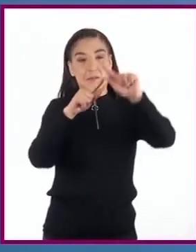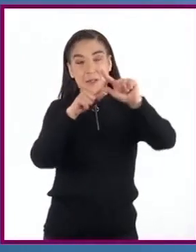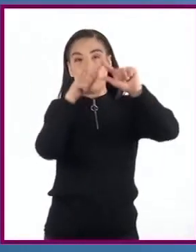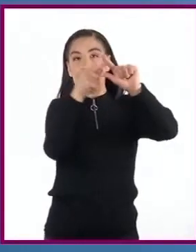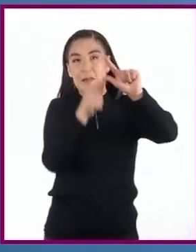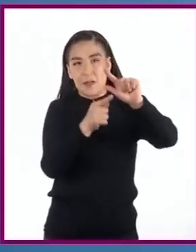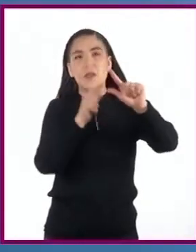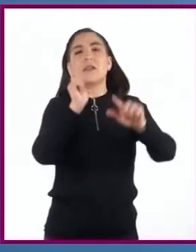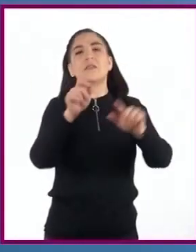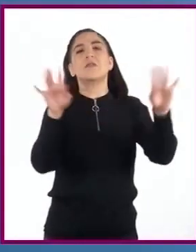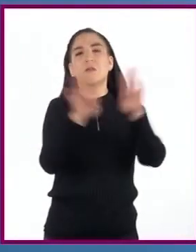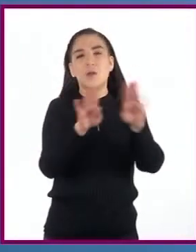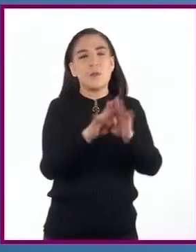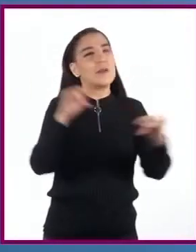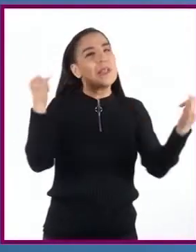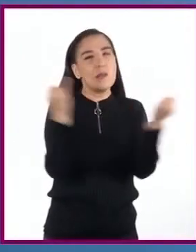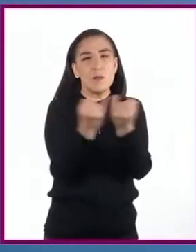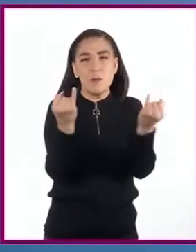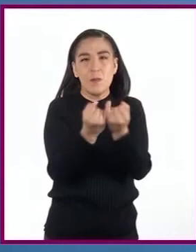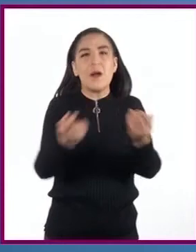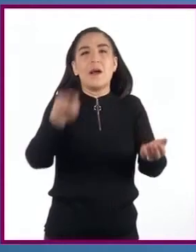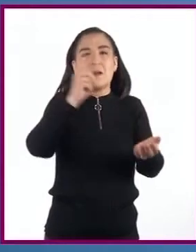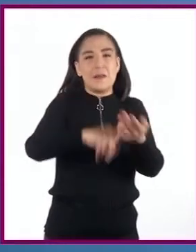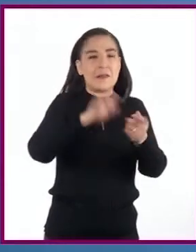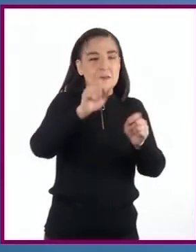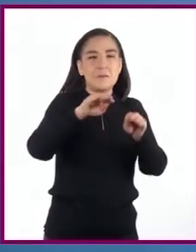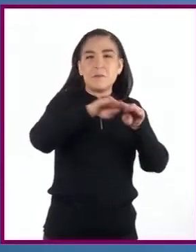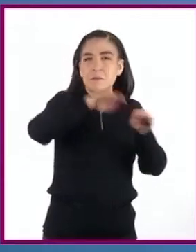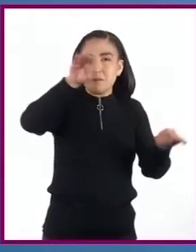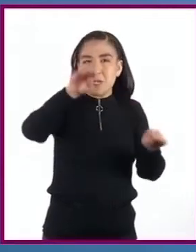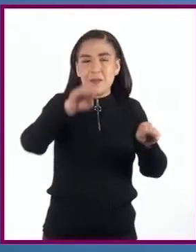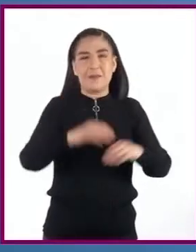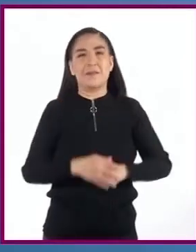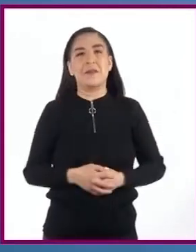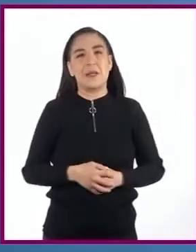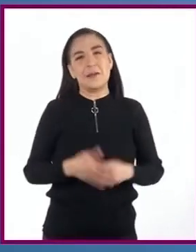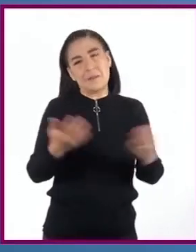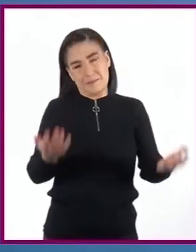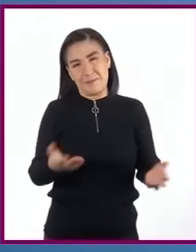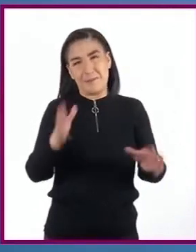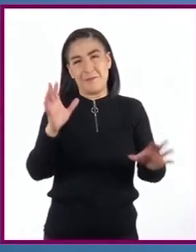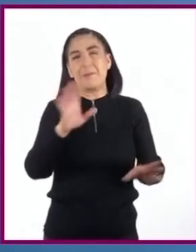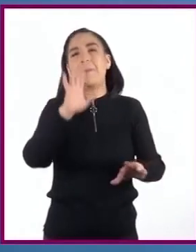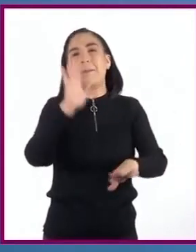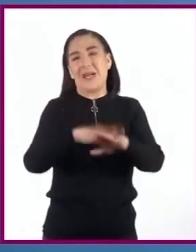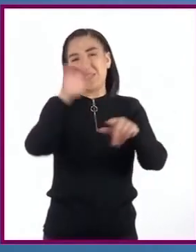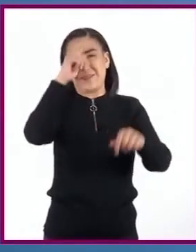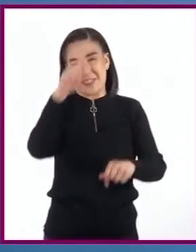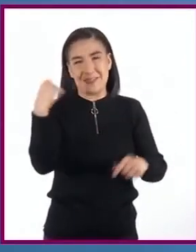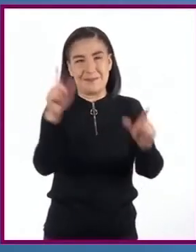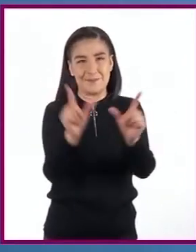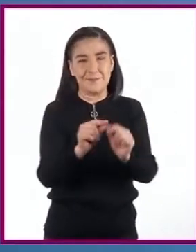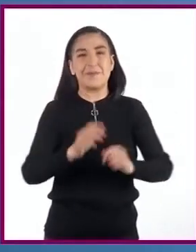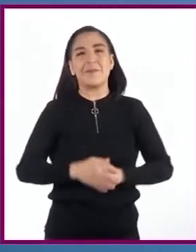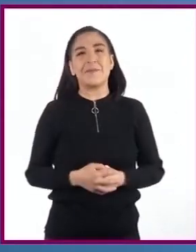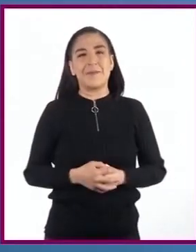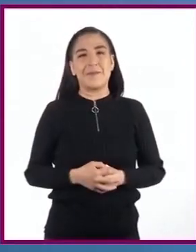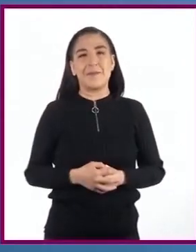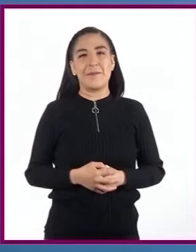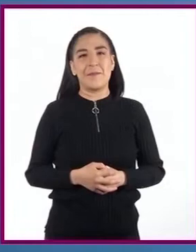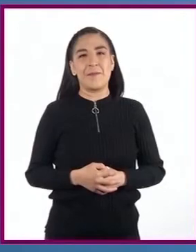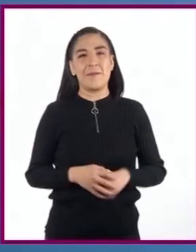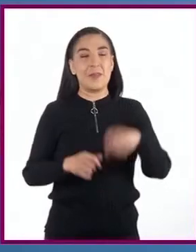correspondientes deben ser iguales en longitud y en medida. En otras palabras, 2 triángulos